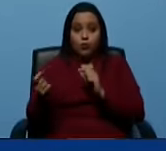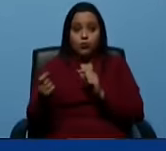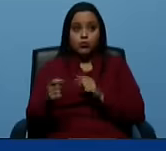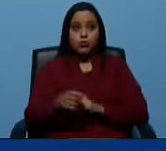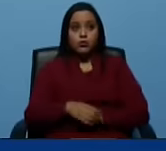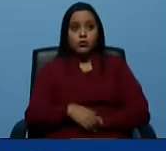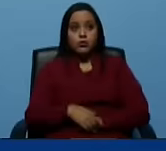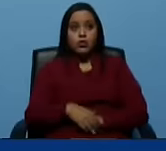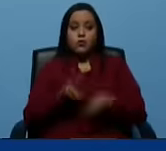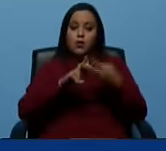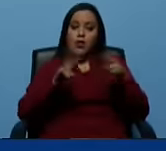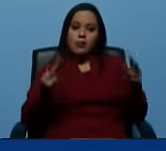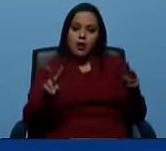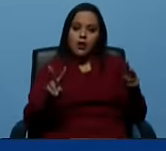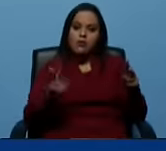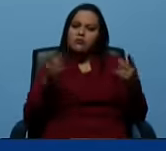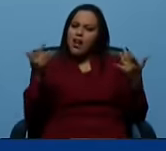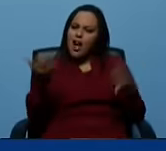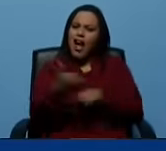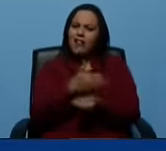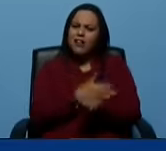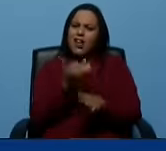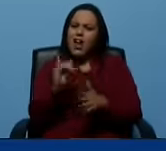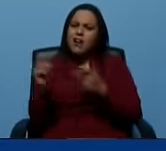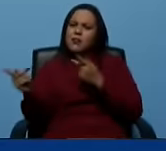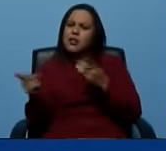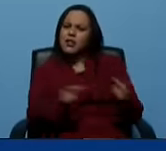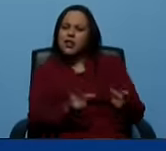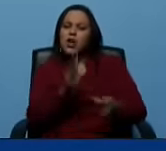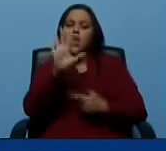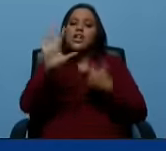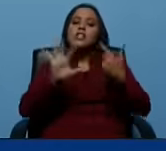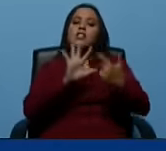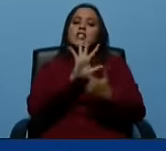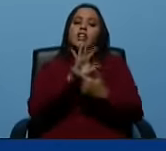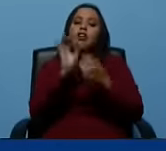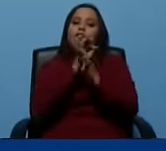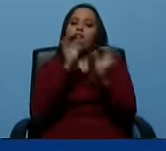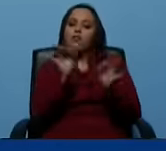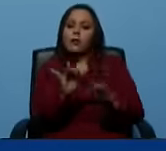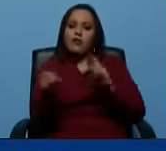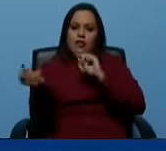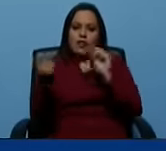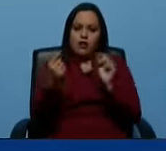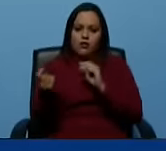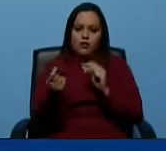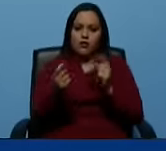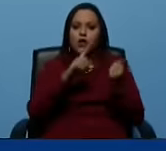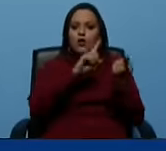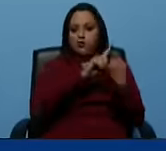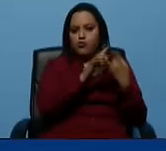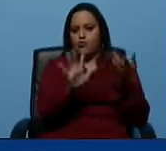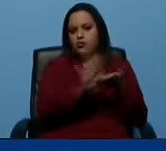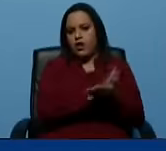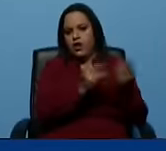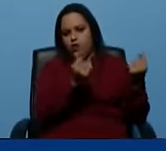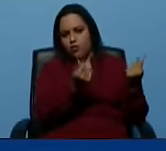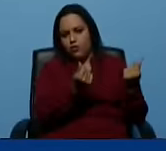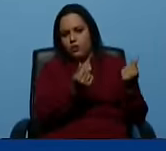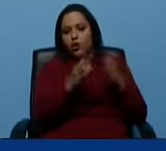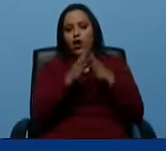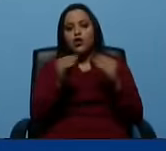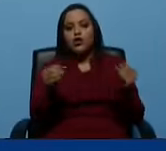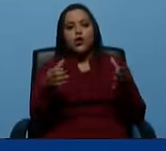multidimensional por la paz está convocado. Son 5 dimensiones del diálogo. El diálogo económico, con todos los